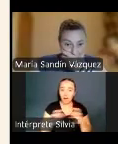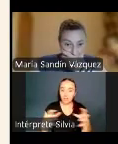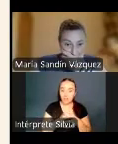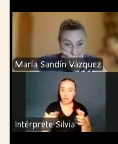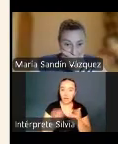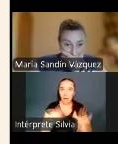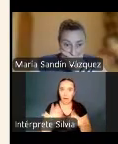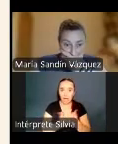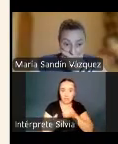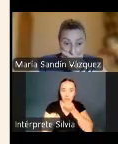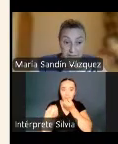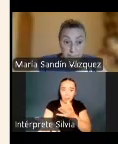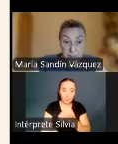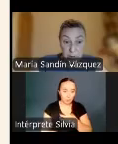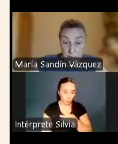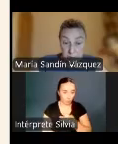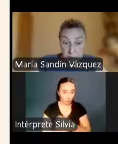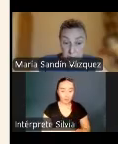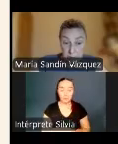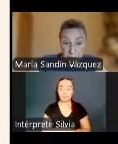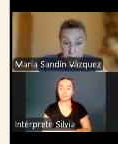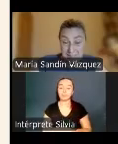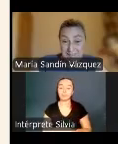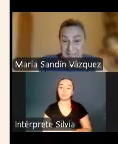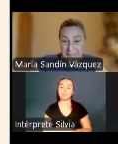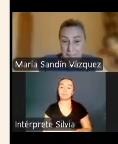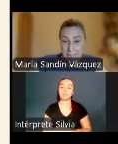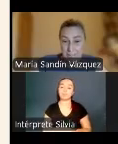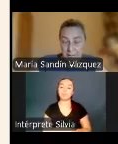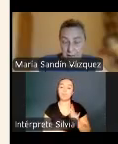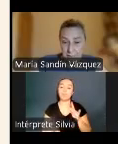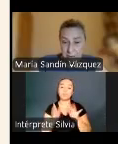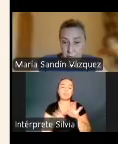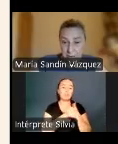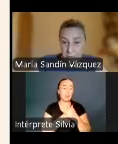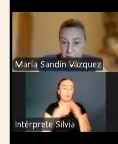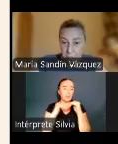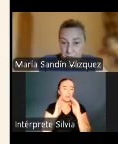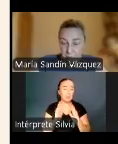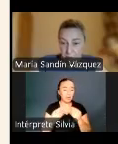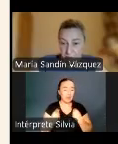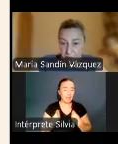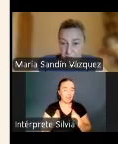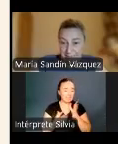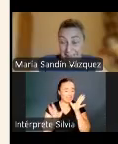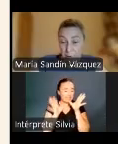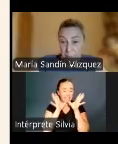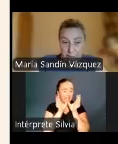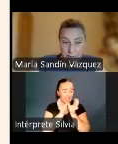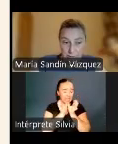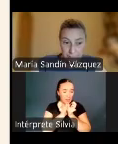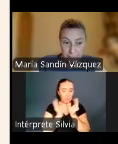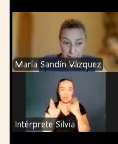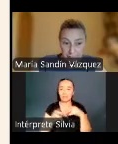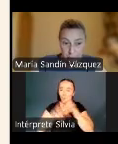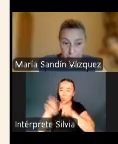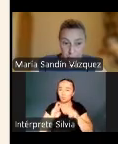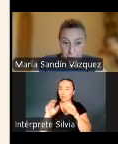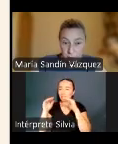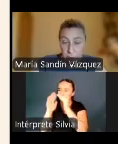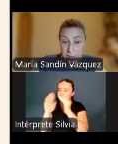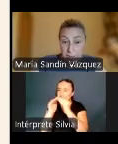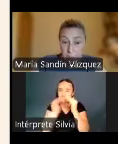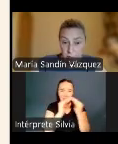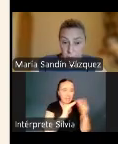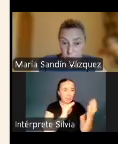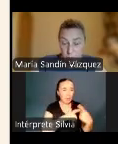palabras. Están pasando por una situación con la vivienda terrible, terrible, continuamente buscando viviendas y tienen que compartir. El